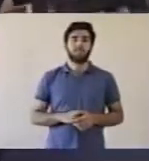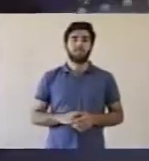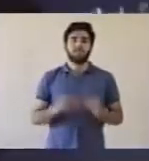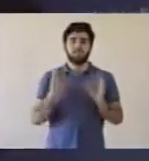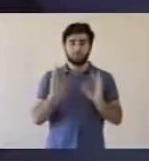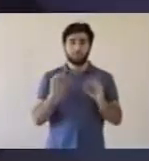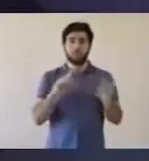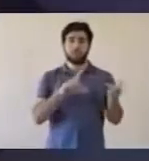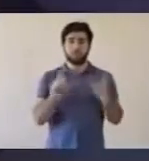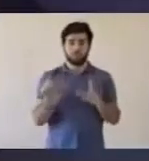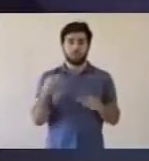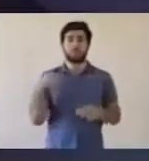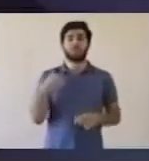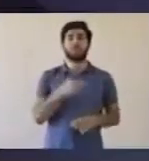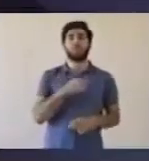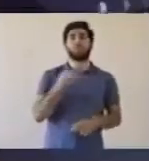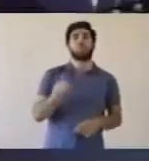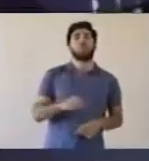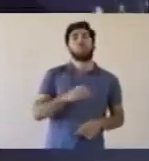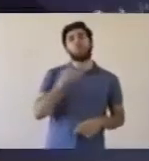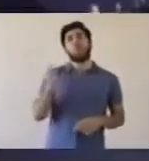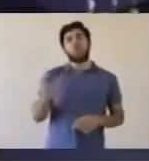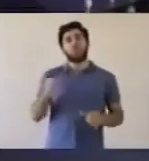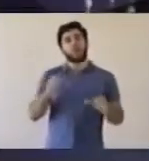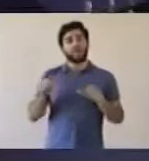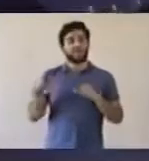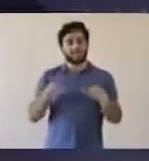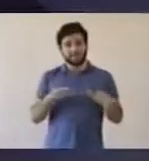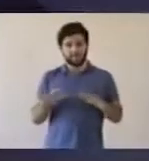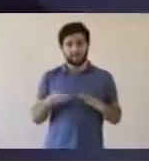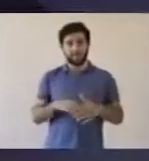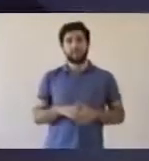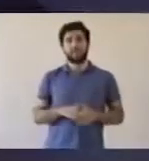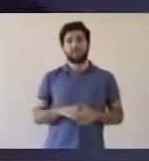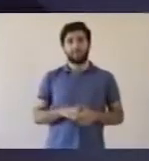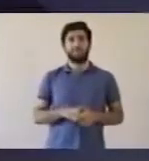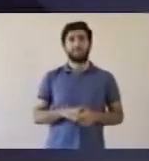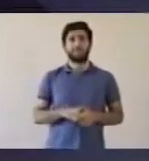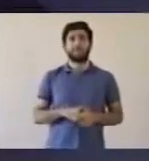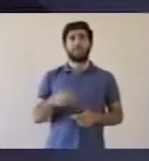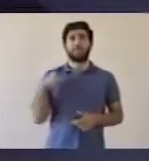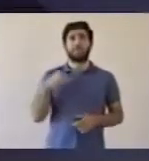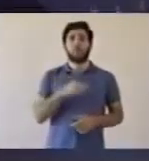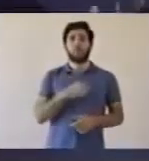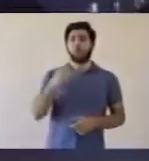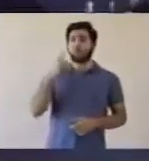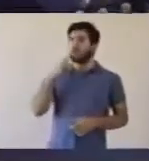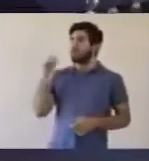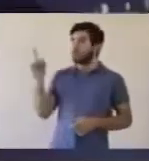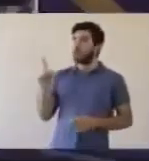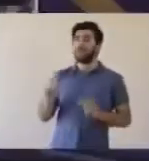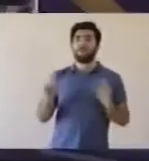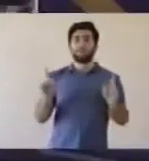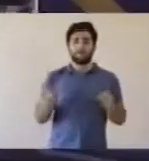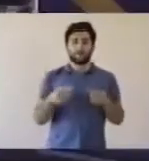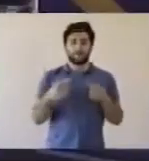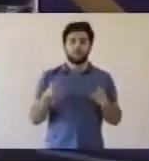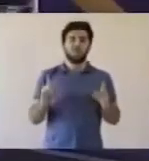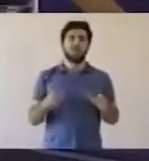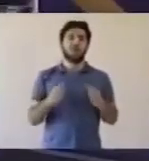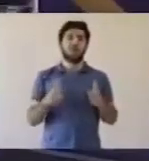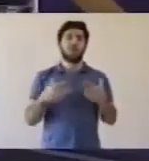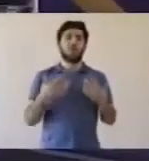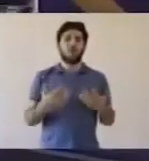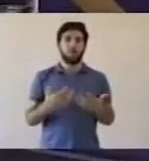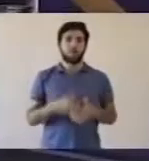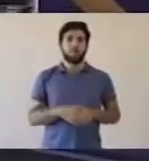Bueno, vamos a pasar a nuestra siguiente actividad. Es un escucha consciente. Vamos a escuchar una pieza musical y con la